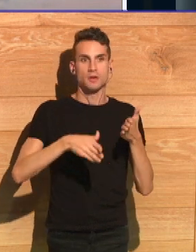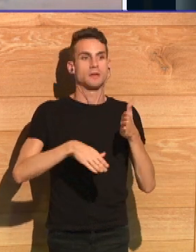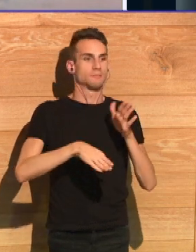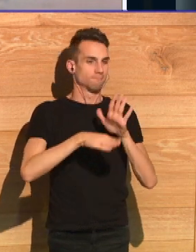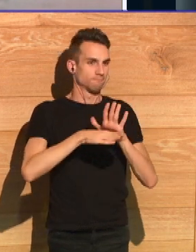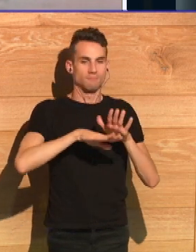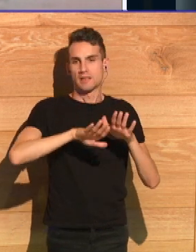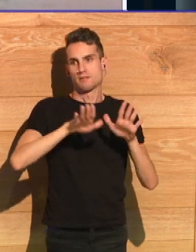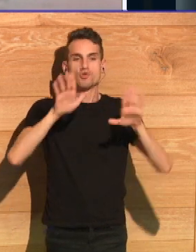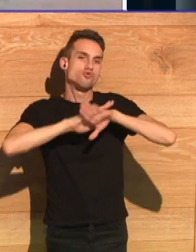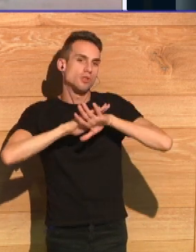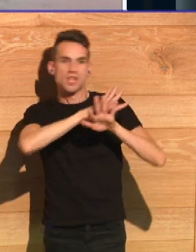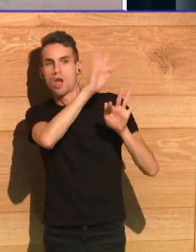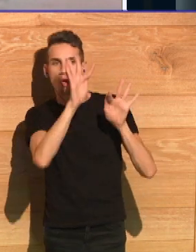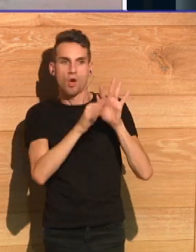levantada hasta muy tarde.